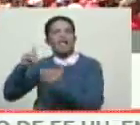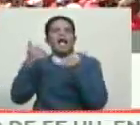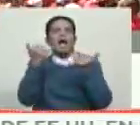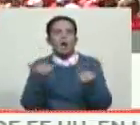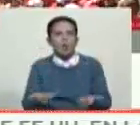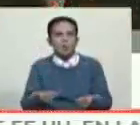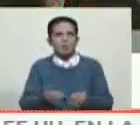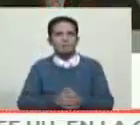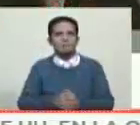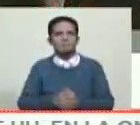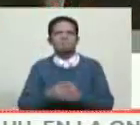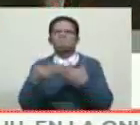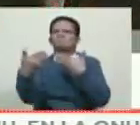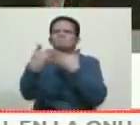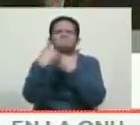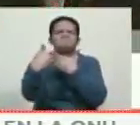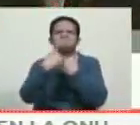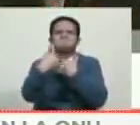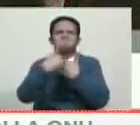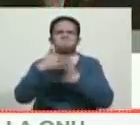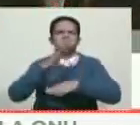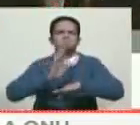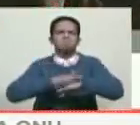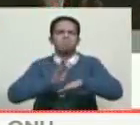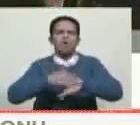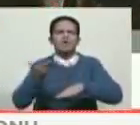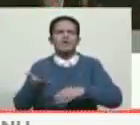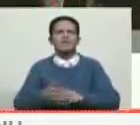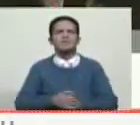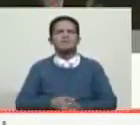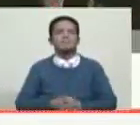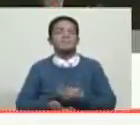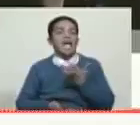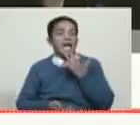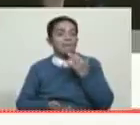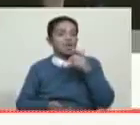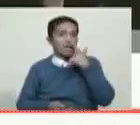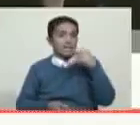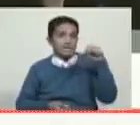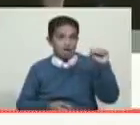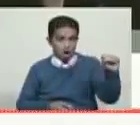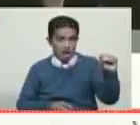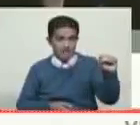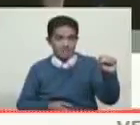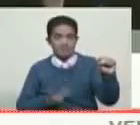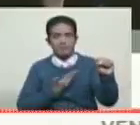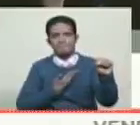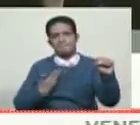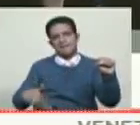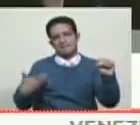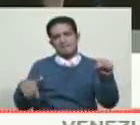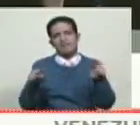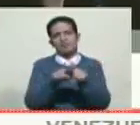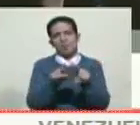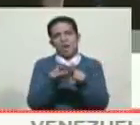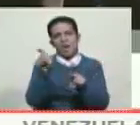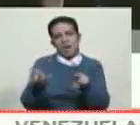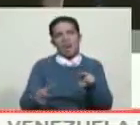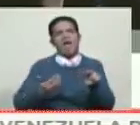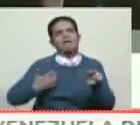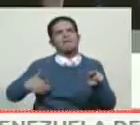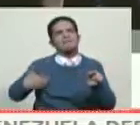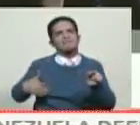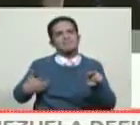los ataques son porque si Nicolás fuese un presidente como Macri, Dios lo cuide,